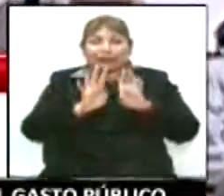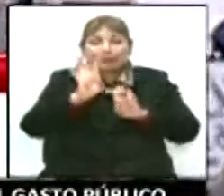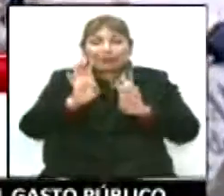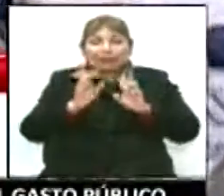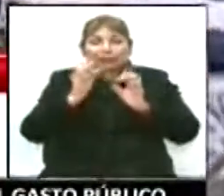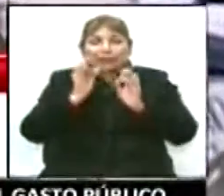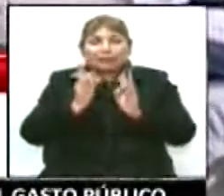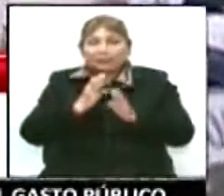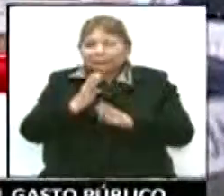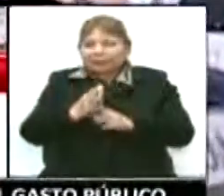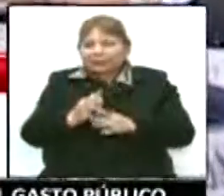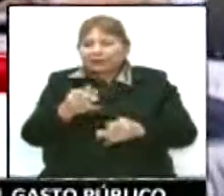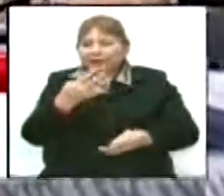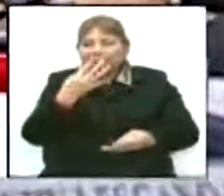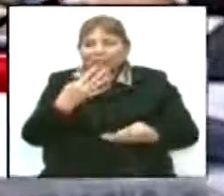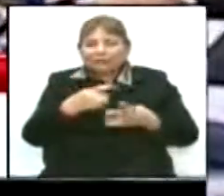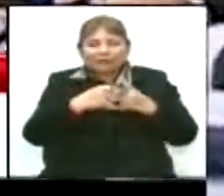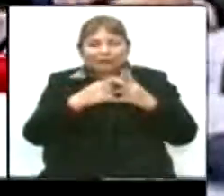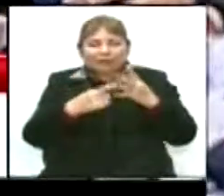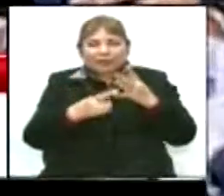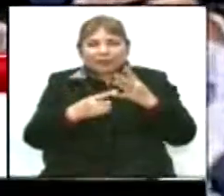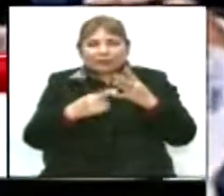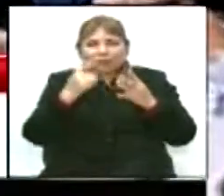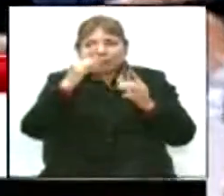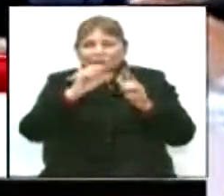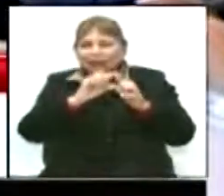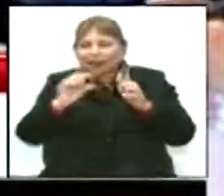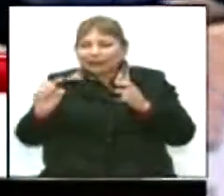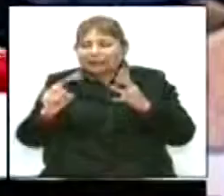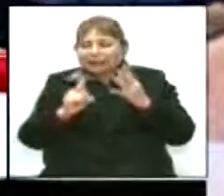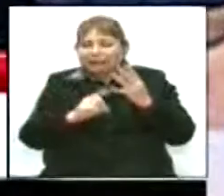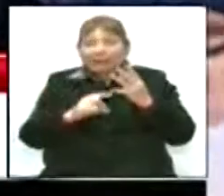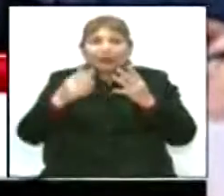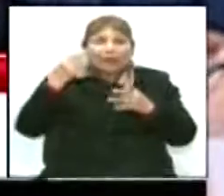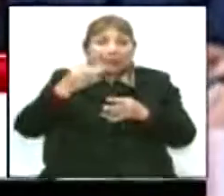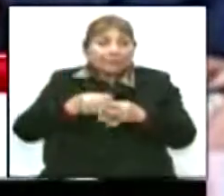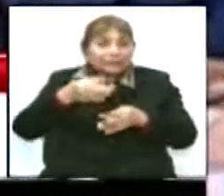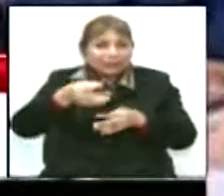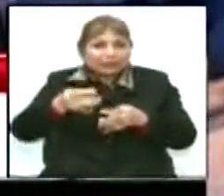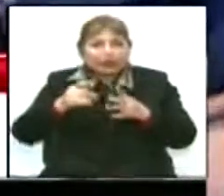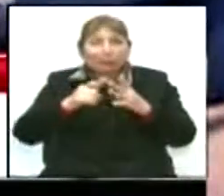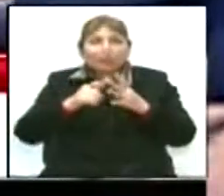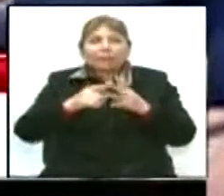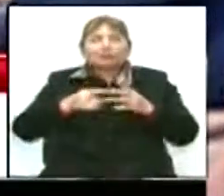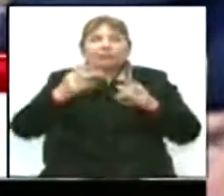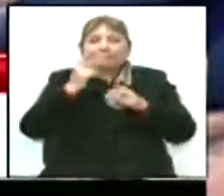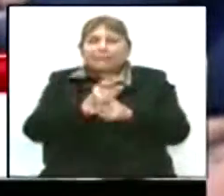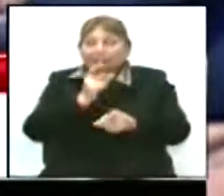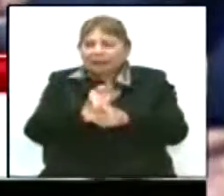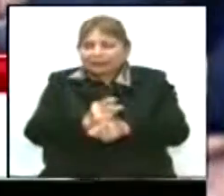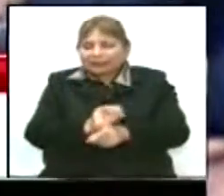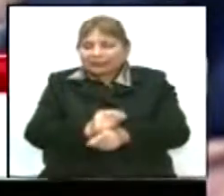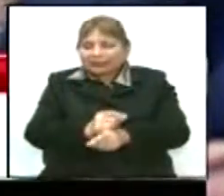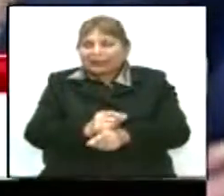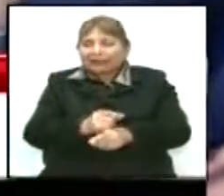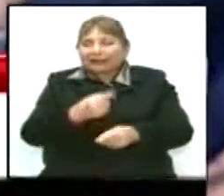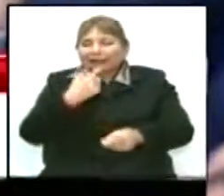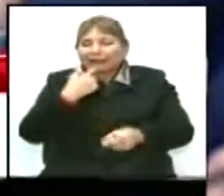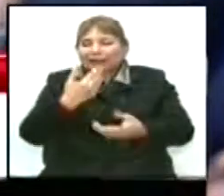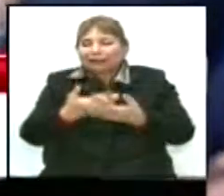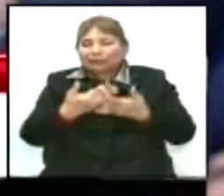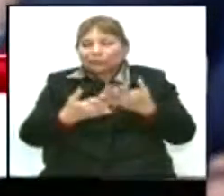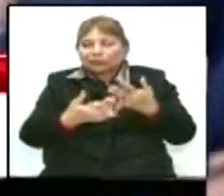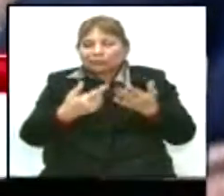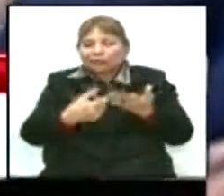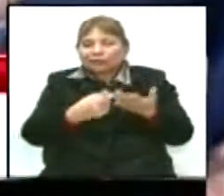permanente y objetiva. Ya ahí entro en contradicción, solo en la simple redacción. O sea, si es periódica o es permanente. Entonces, hay cosas que hay